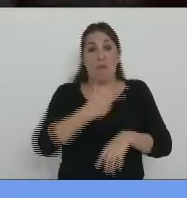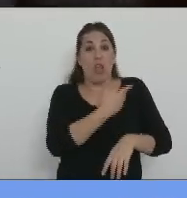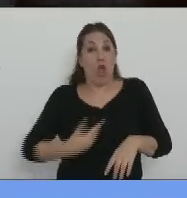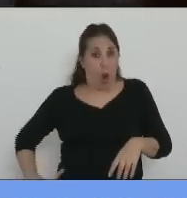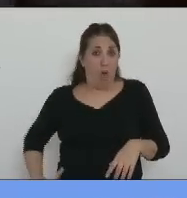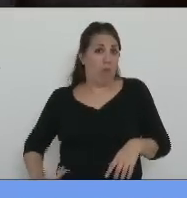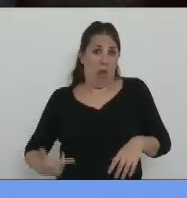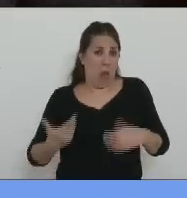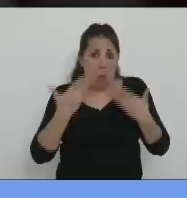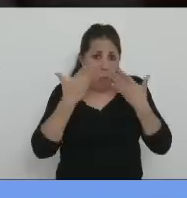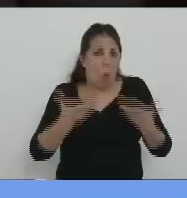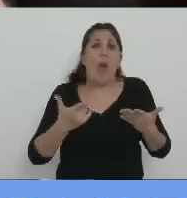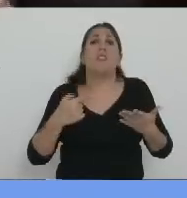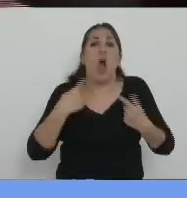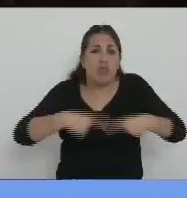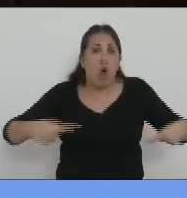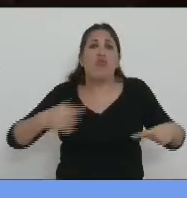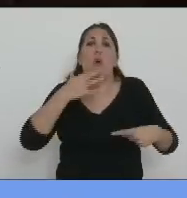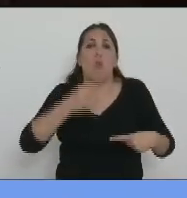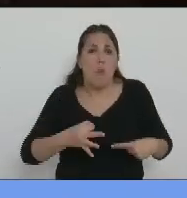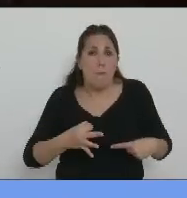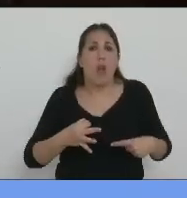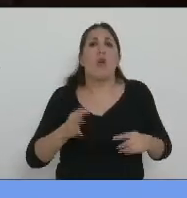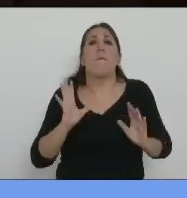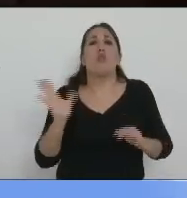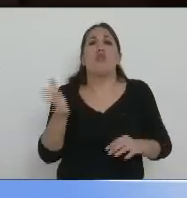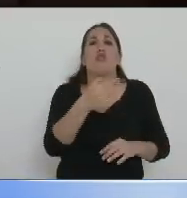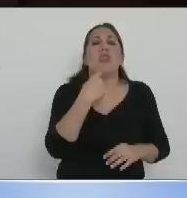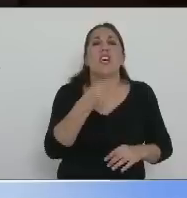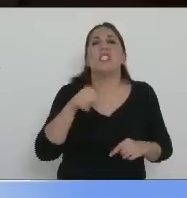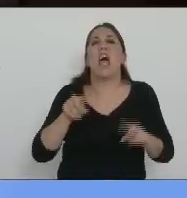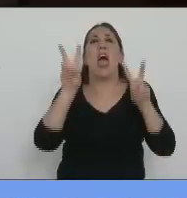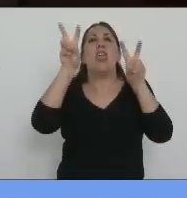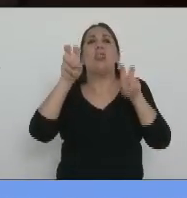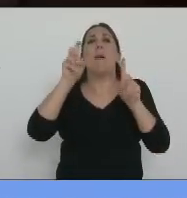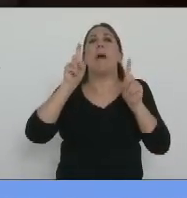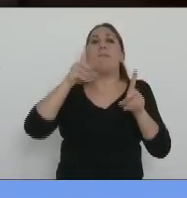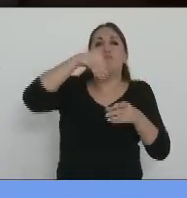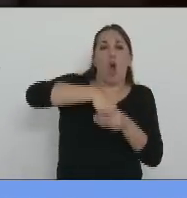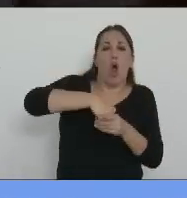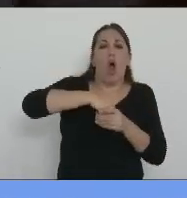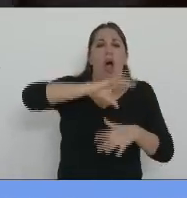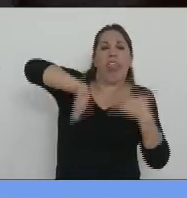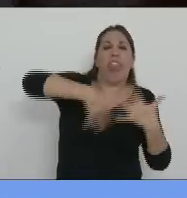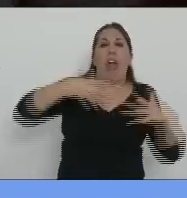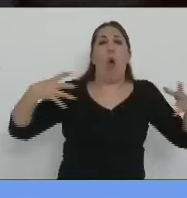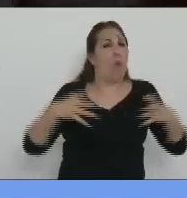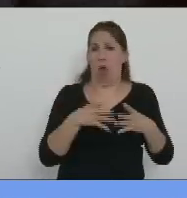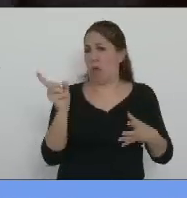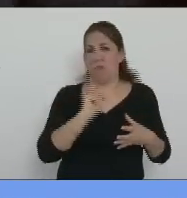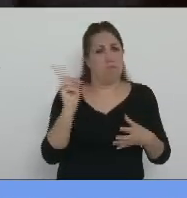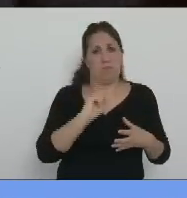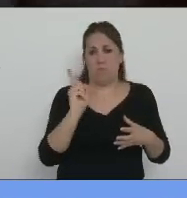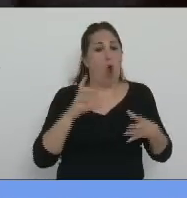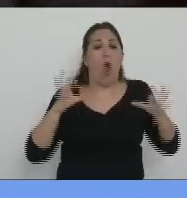que lo hemos cumplido por eso aquellos que dicen que esta es una cuestión interna del bloque no mire todo el bloque todo el